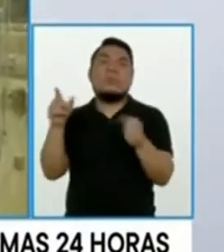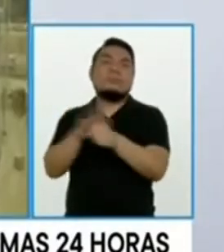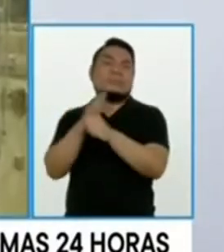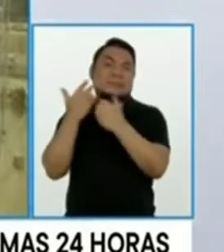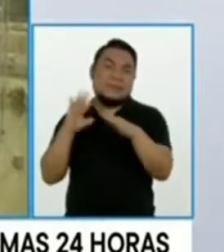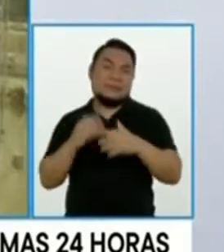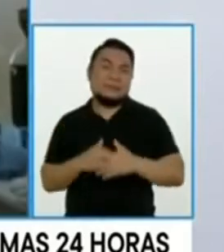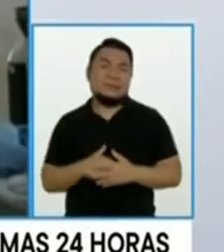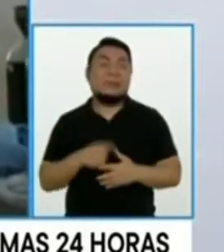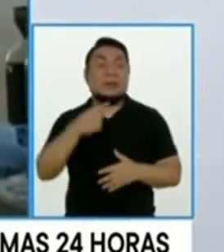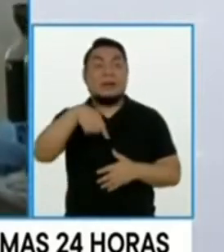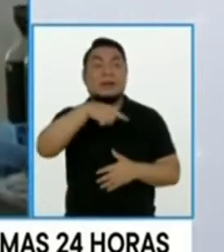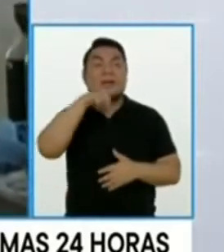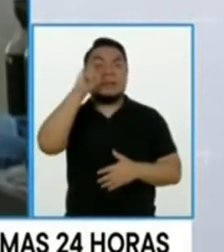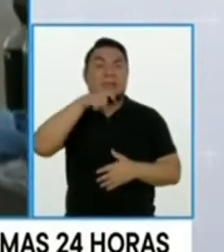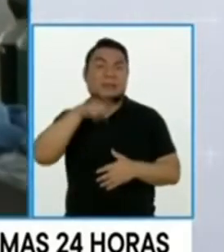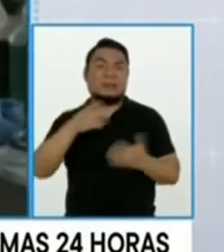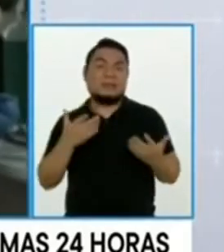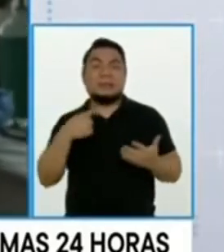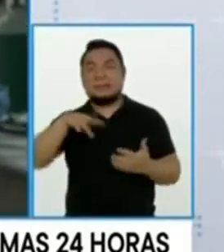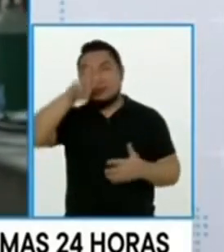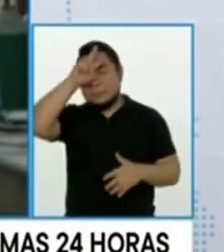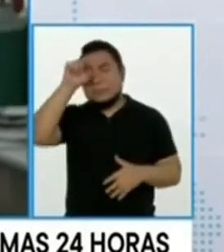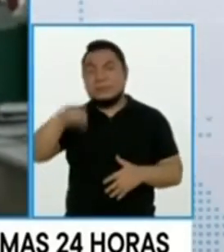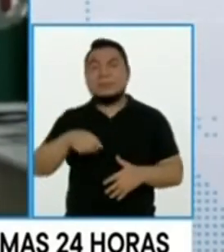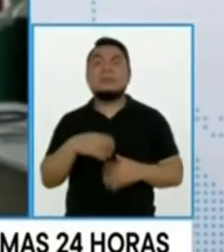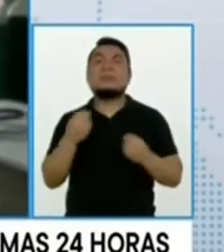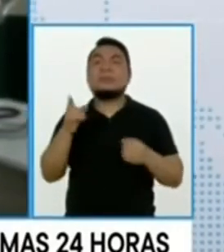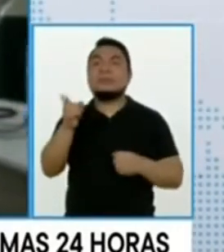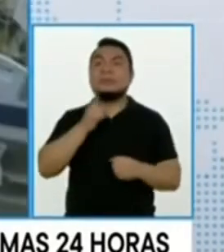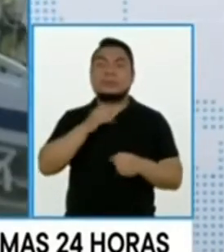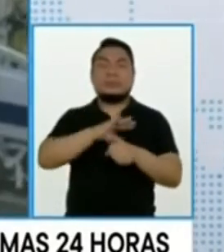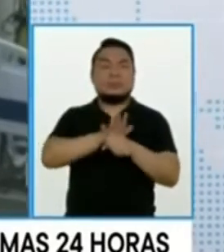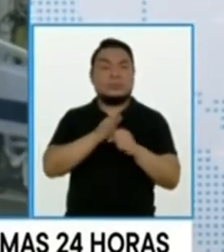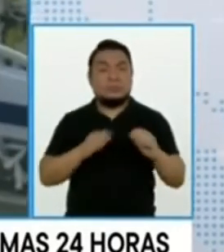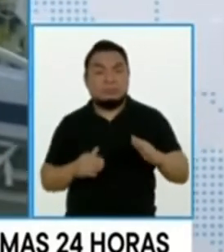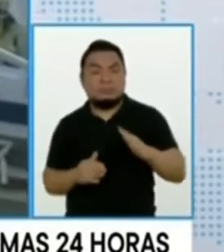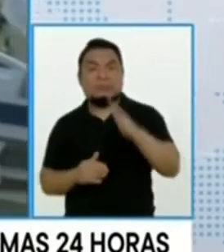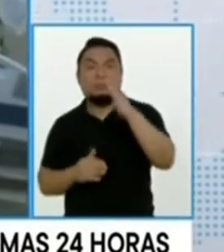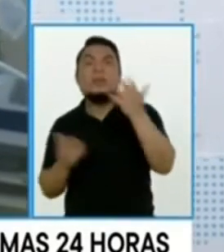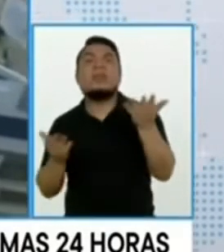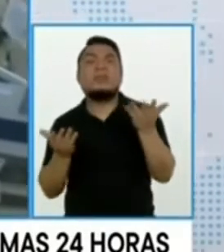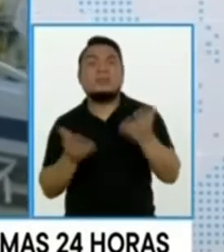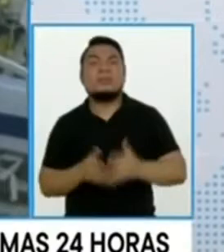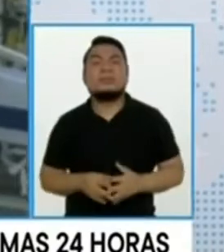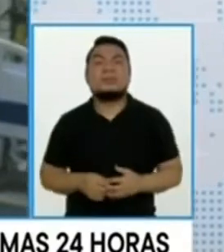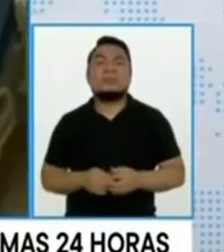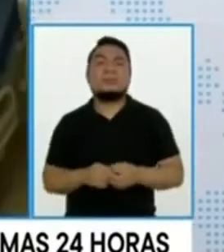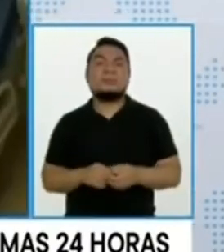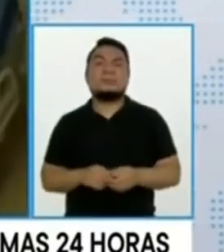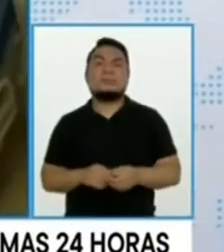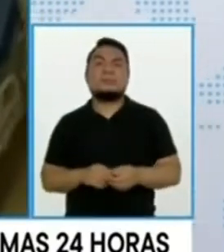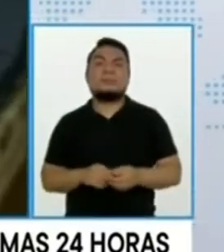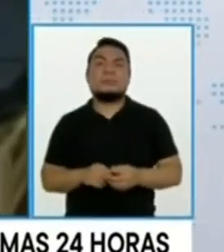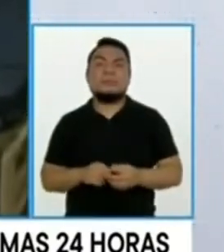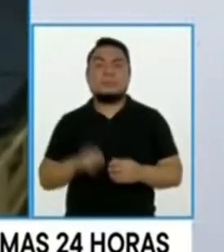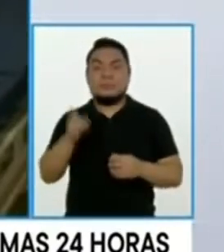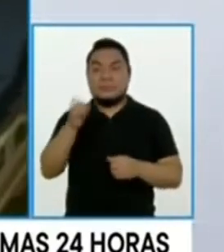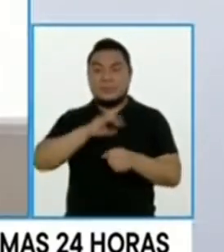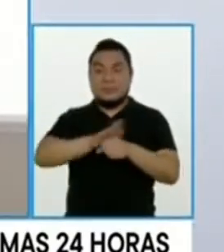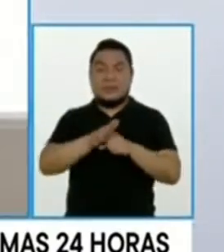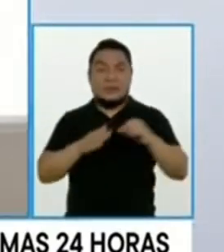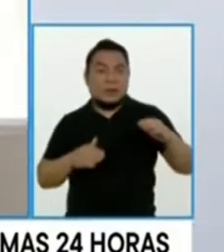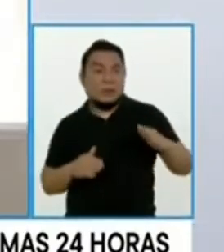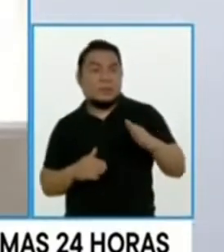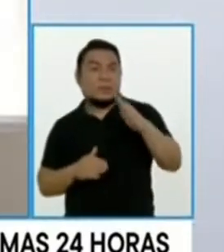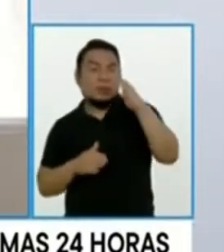que se puedan necesitar en el país. La línea de contagio, la curva de contagios, ¿hacia dónde se iría? La curva de contagios,